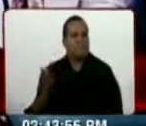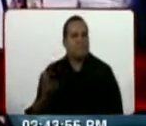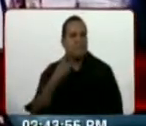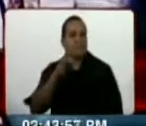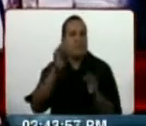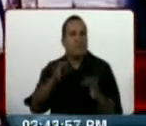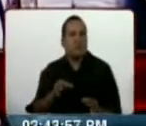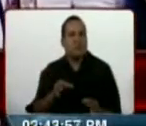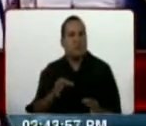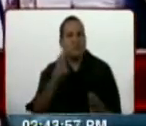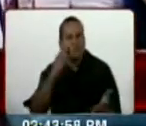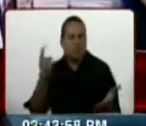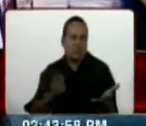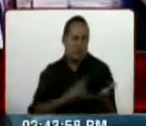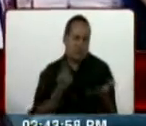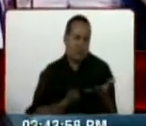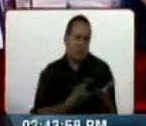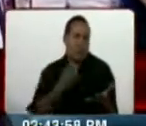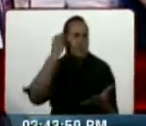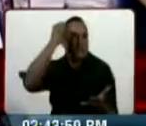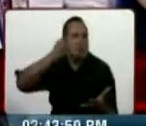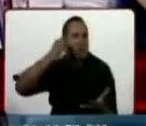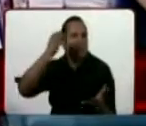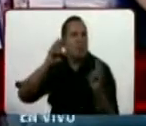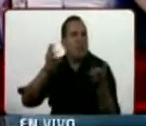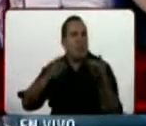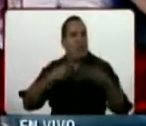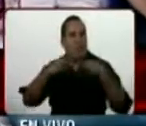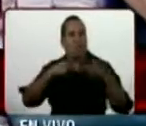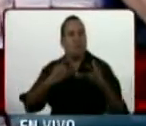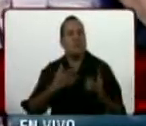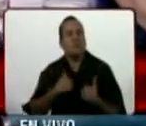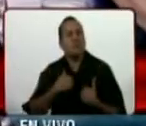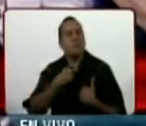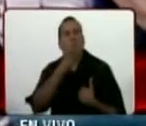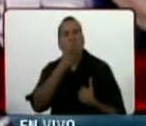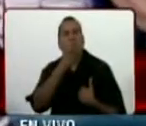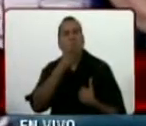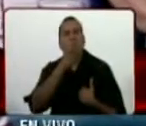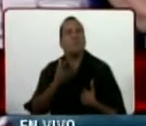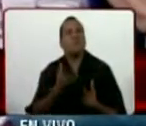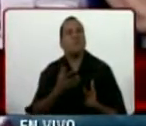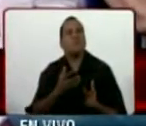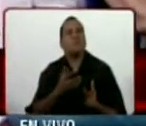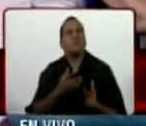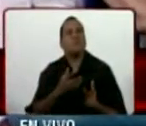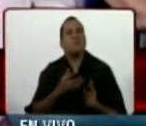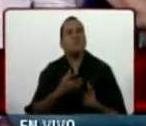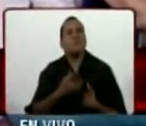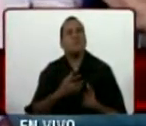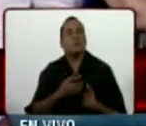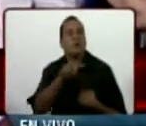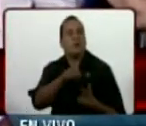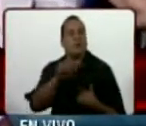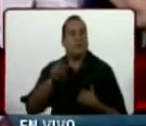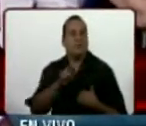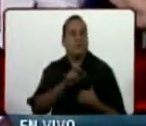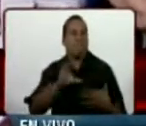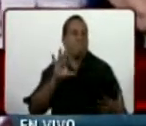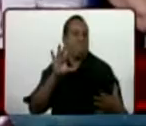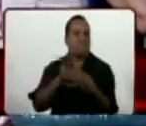habrá revisiones y se analizará el tema político. Yo quisiera saber qué papel van a jugar los aliados